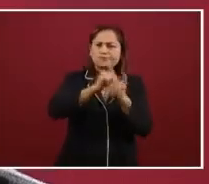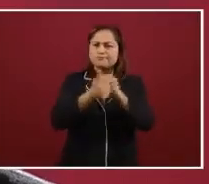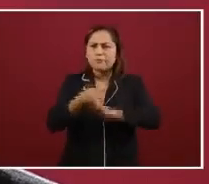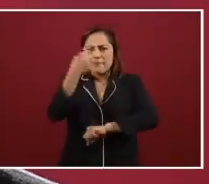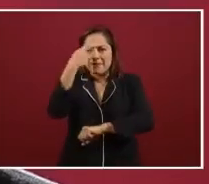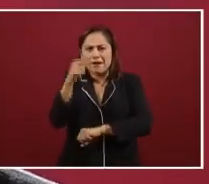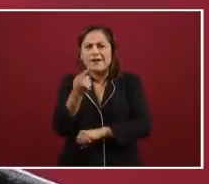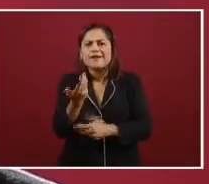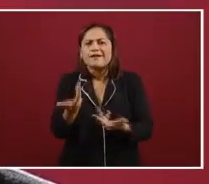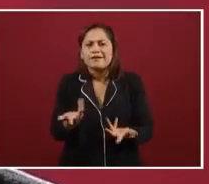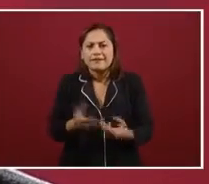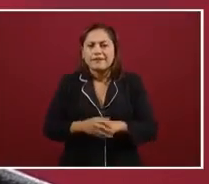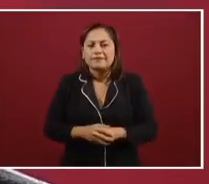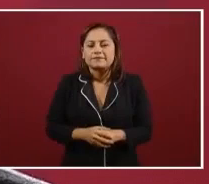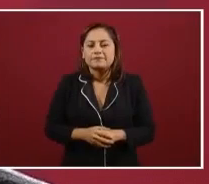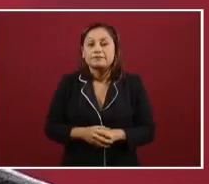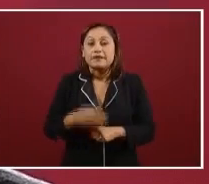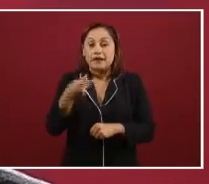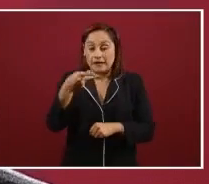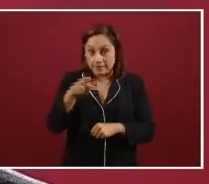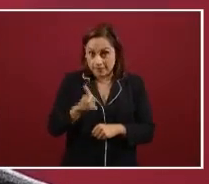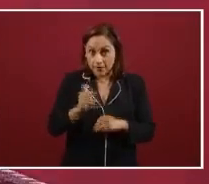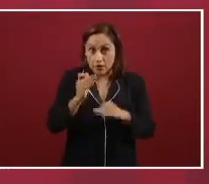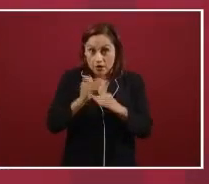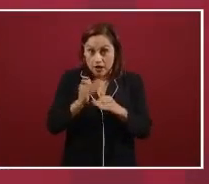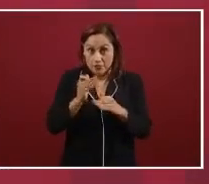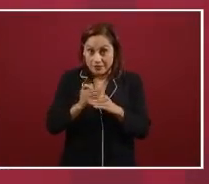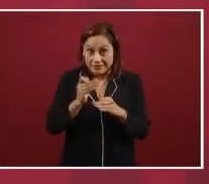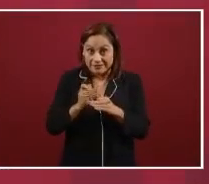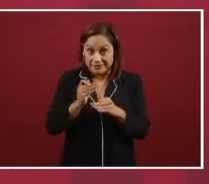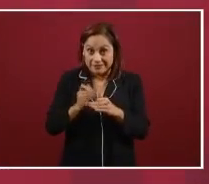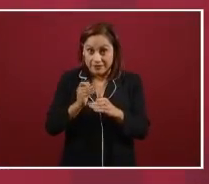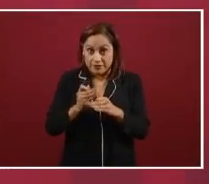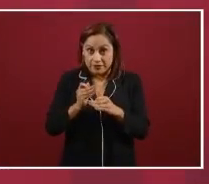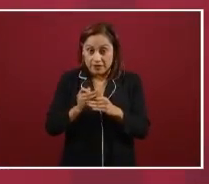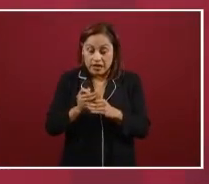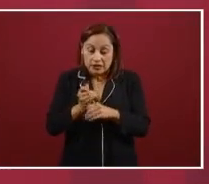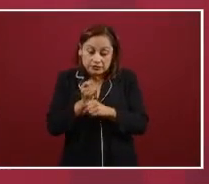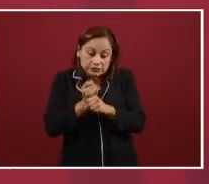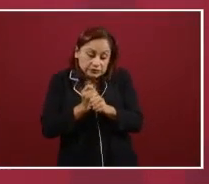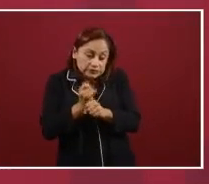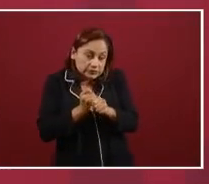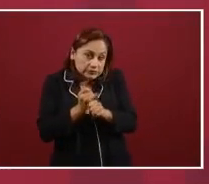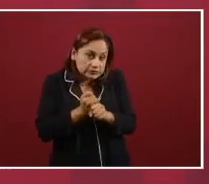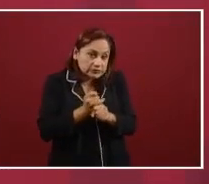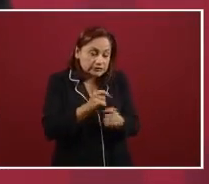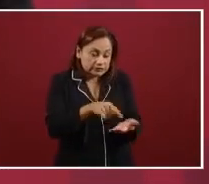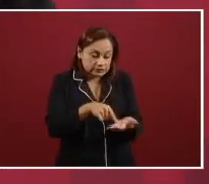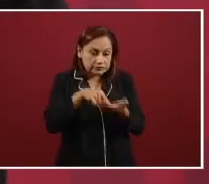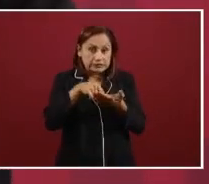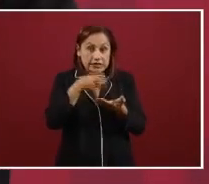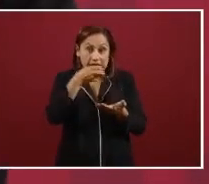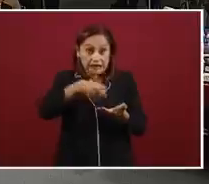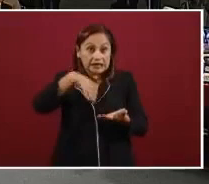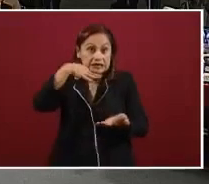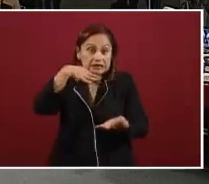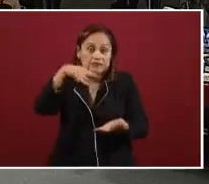sargazo, hemos estado haciendo pruebas y no es contaminante. Gracias.